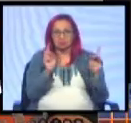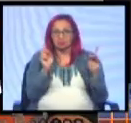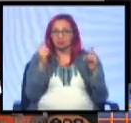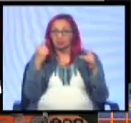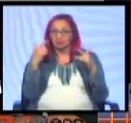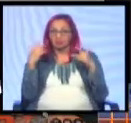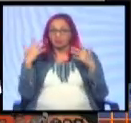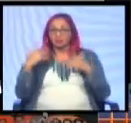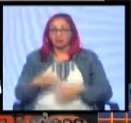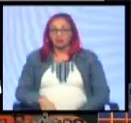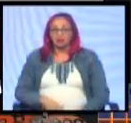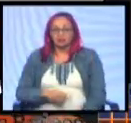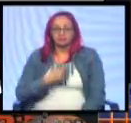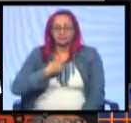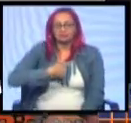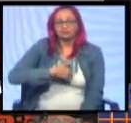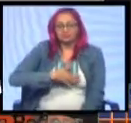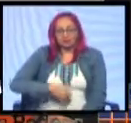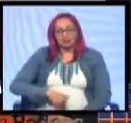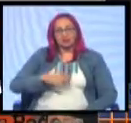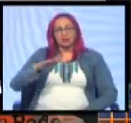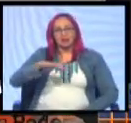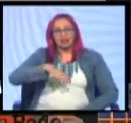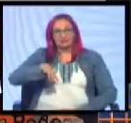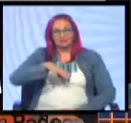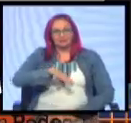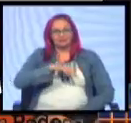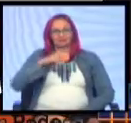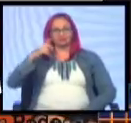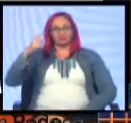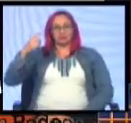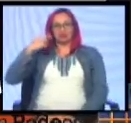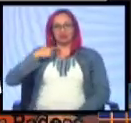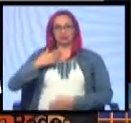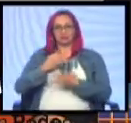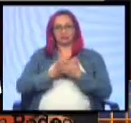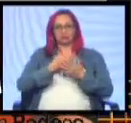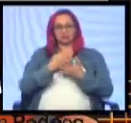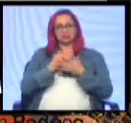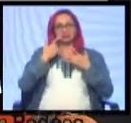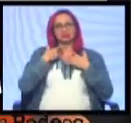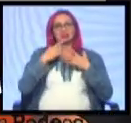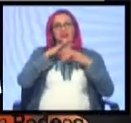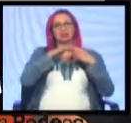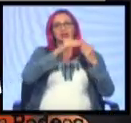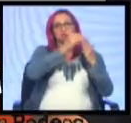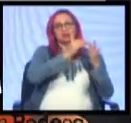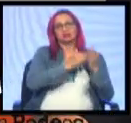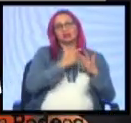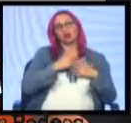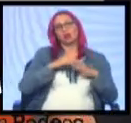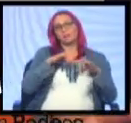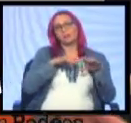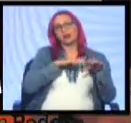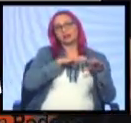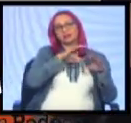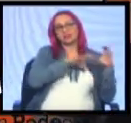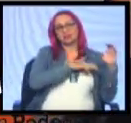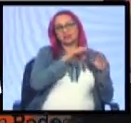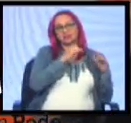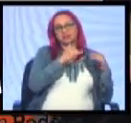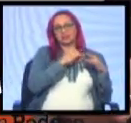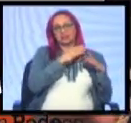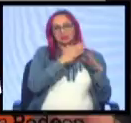que son ya esas actividades gruesas, que son las que están financiando, las que están detrás de todo esto, comercializando, las que